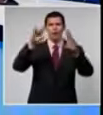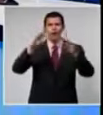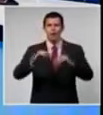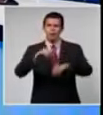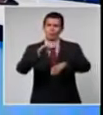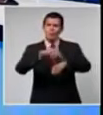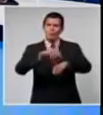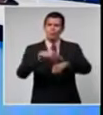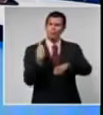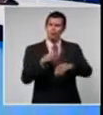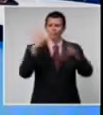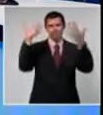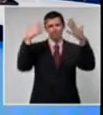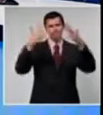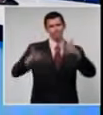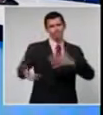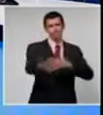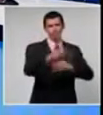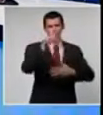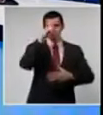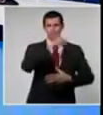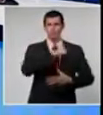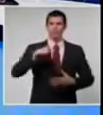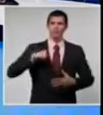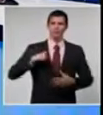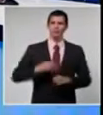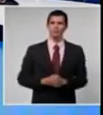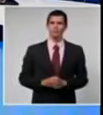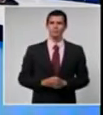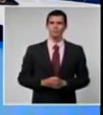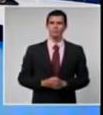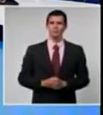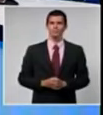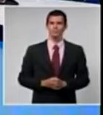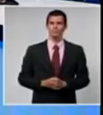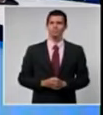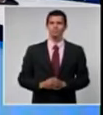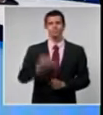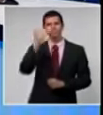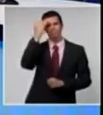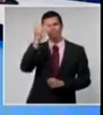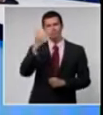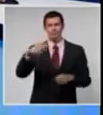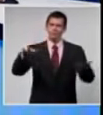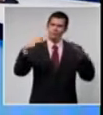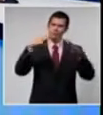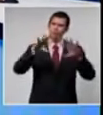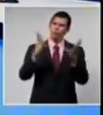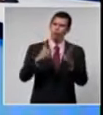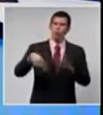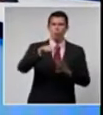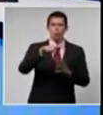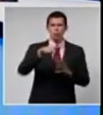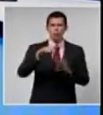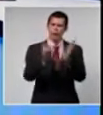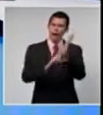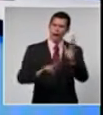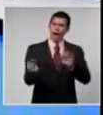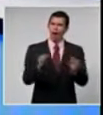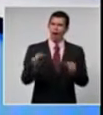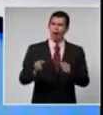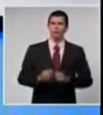afecto. Cierto, Áñez. Bueno, las gracias a usted de antemano por su contribución al ahorro de energía que necesita el país y la familia